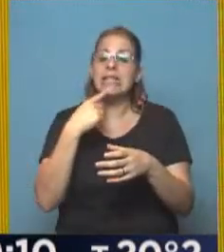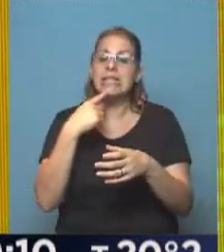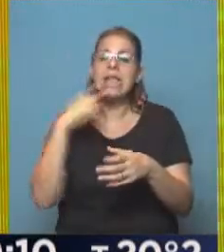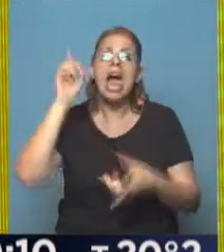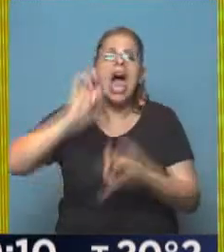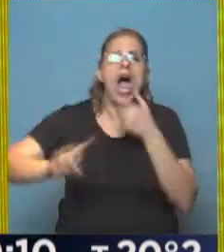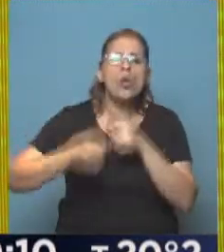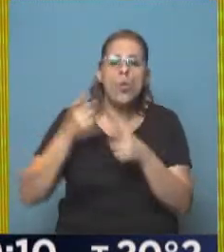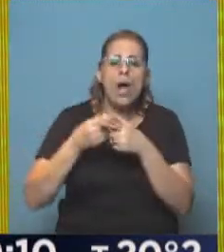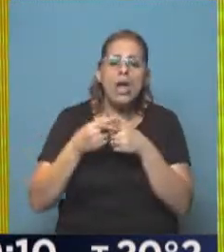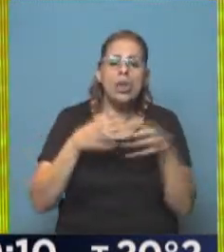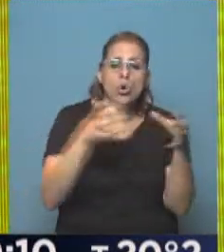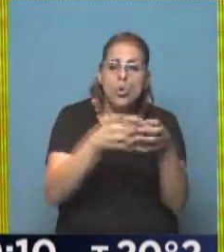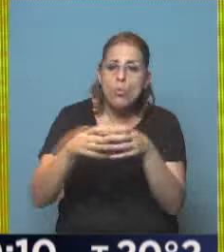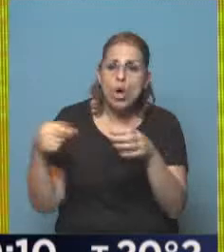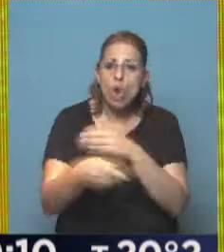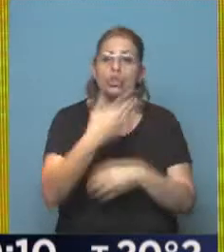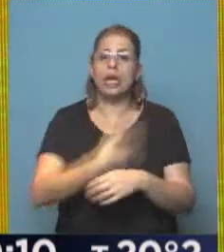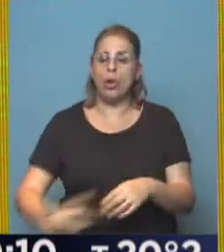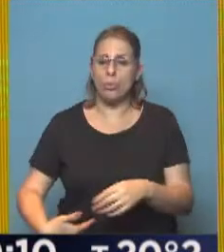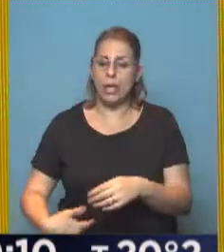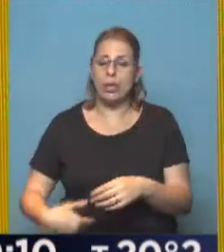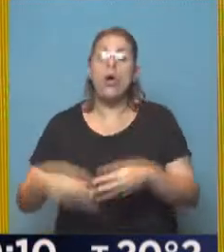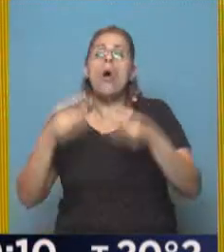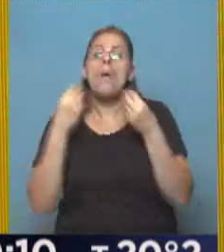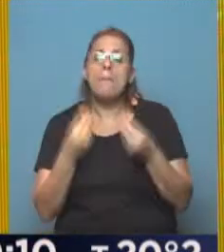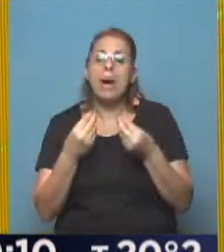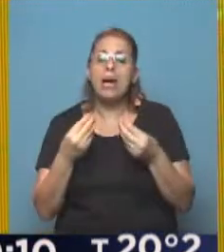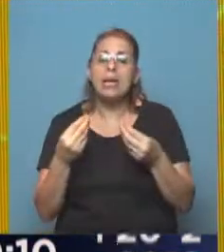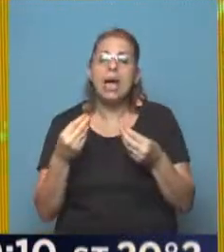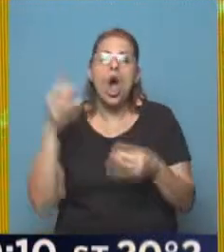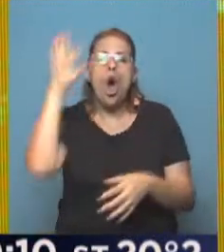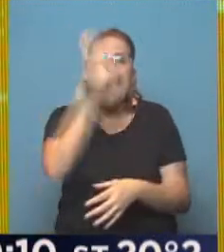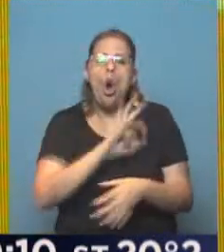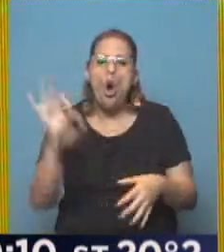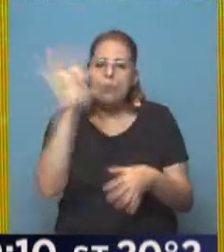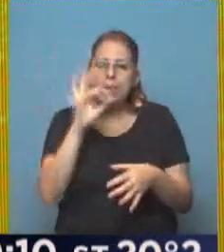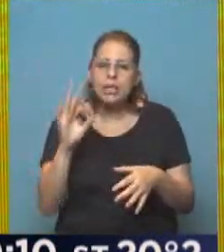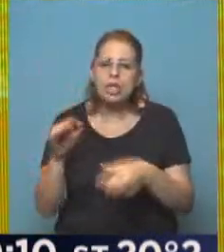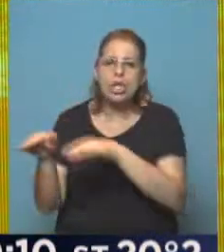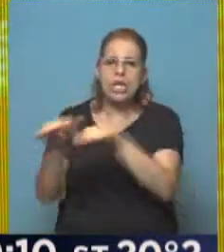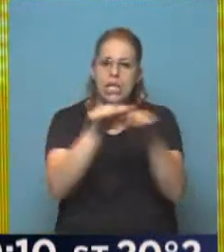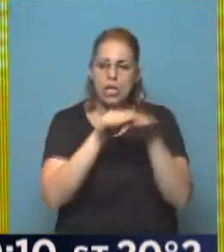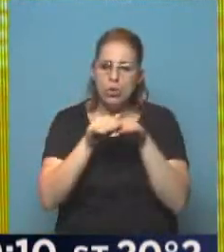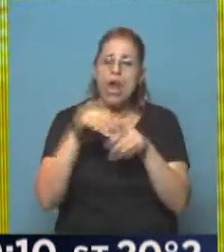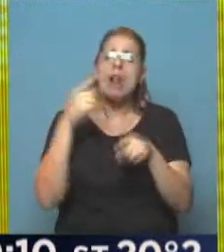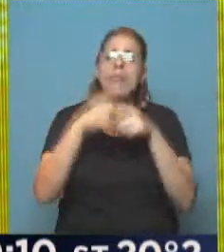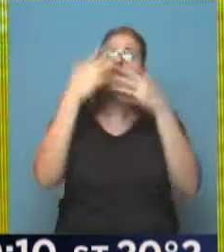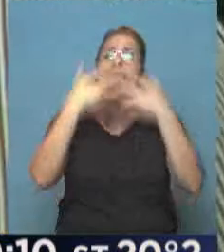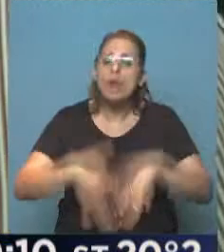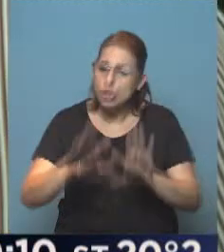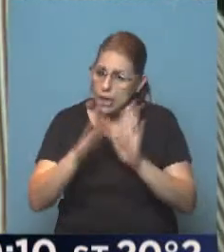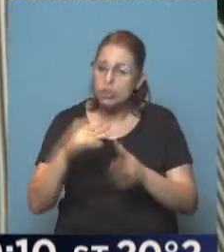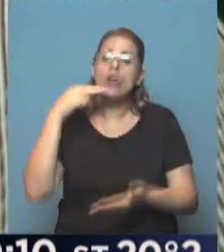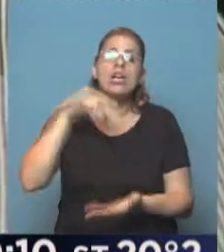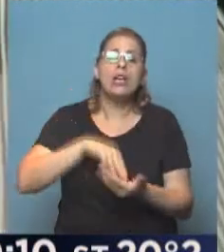consenso alcanzado por los bloques opositores parlamentarios para unificar los proyectos del impuesto a las ganancias.